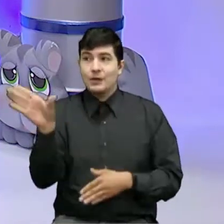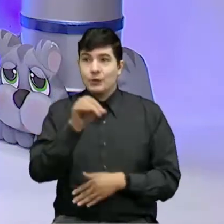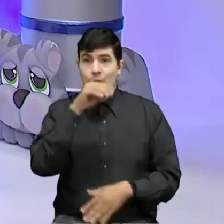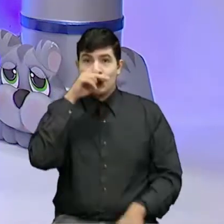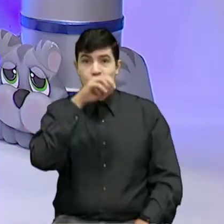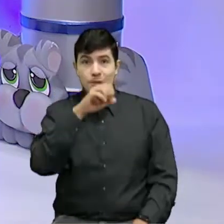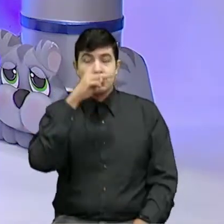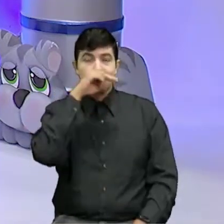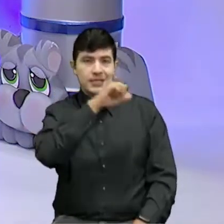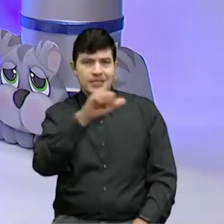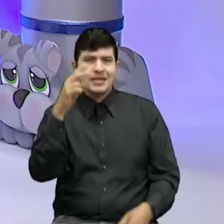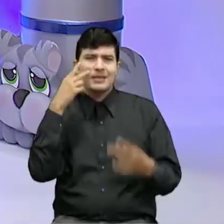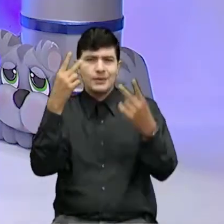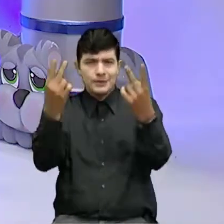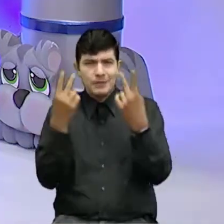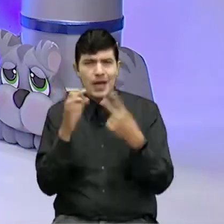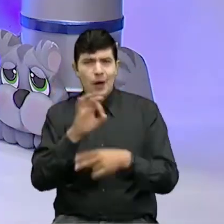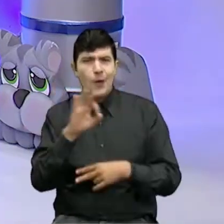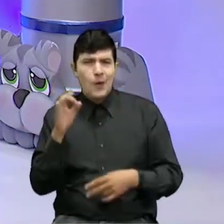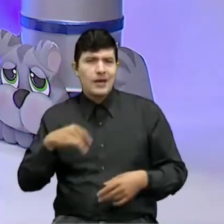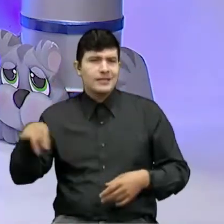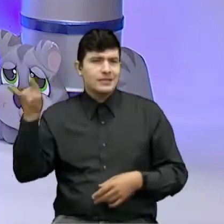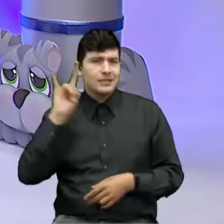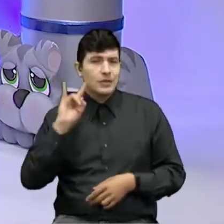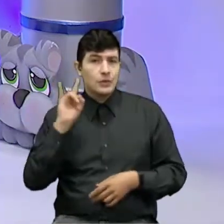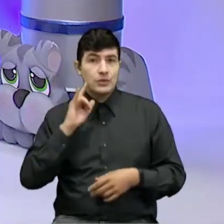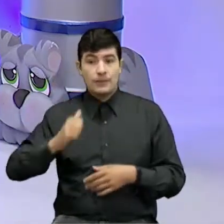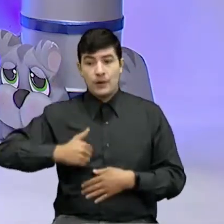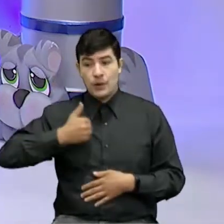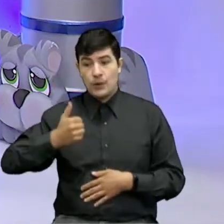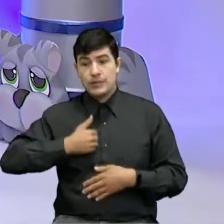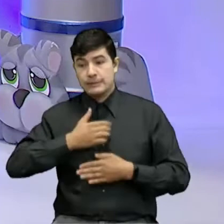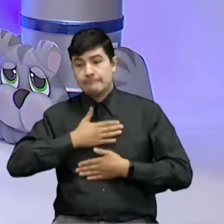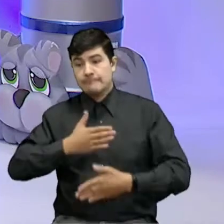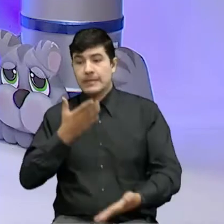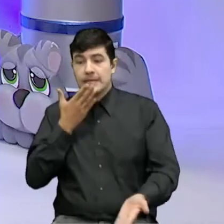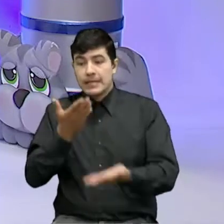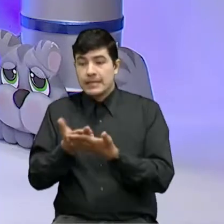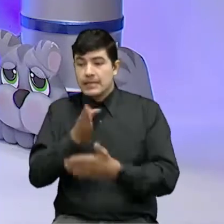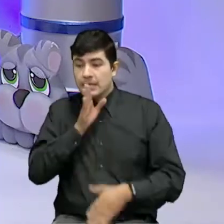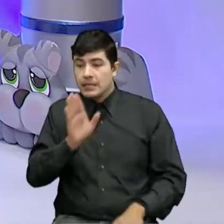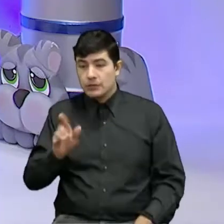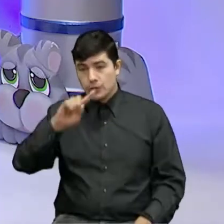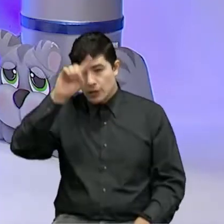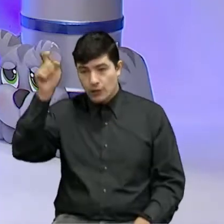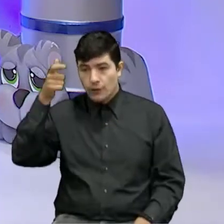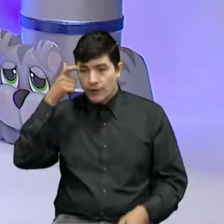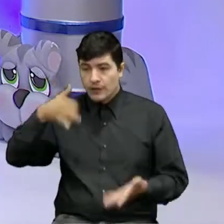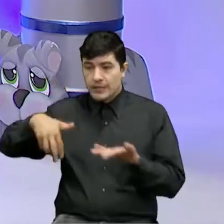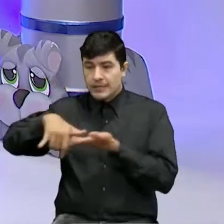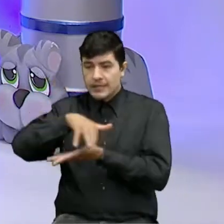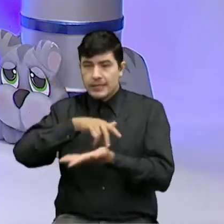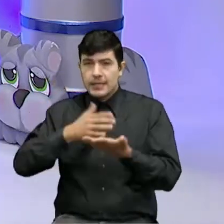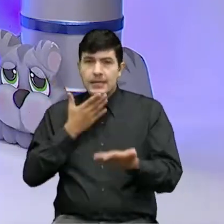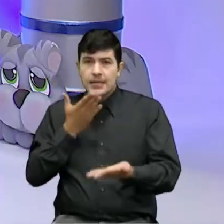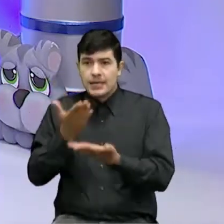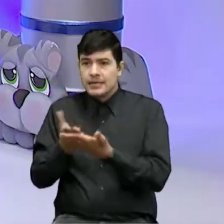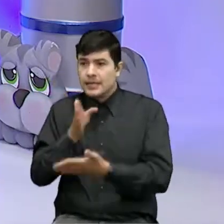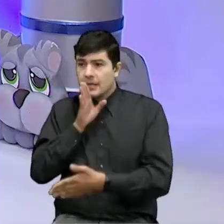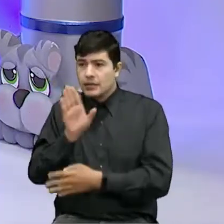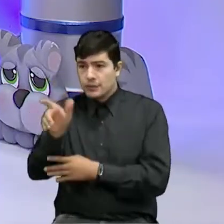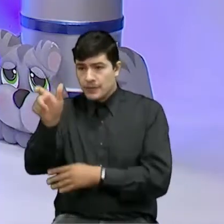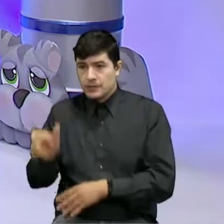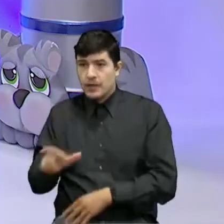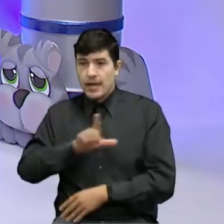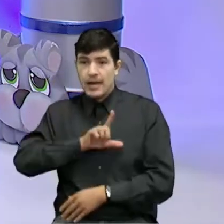el día de hoy. Aprovechamos el espacio, obviamente, para agradecer a la Gobernación de Santander, ya que gracias al liderazgo del